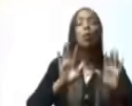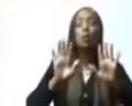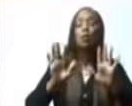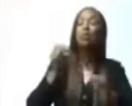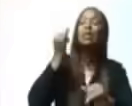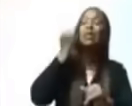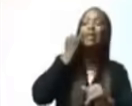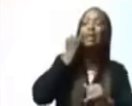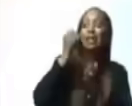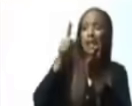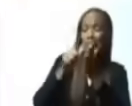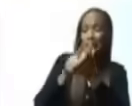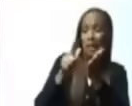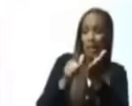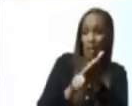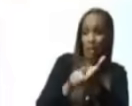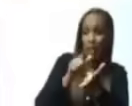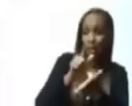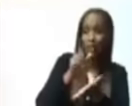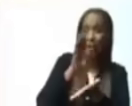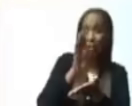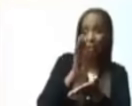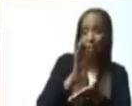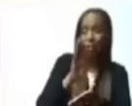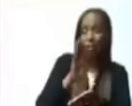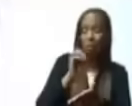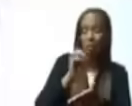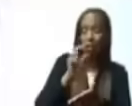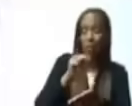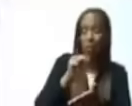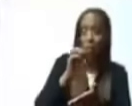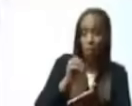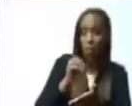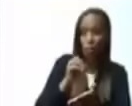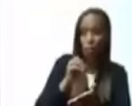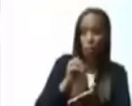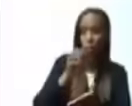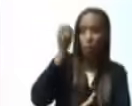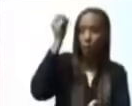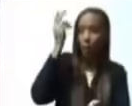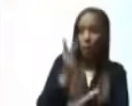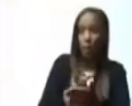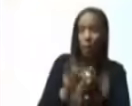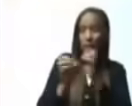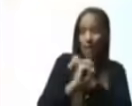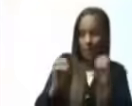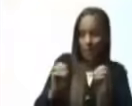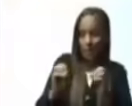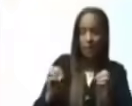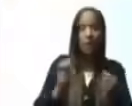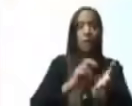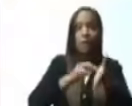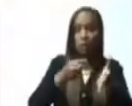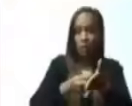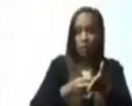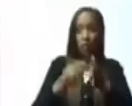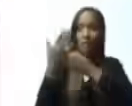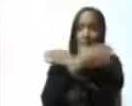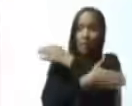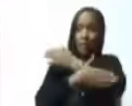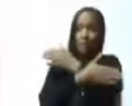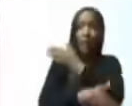tú sabes lo que significa cerrar el país decir eso el director de presupuesto estamos